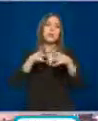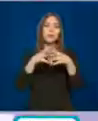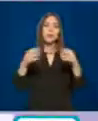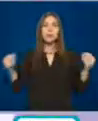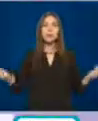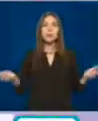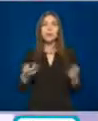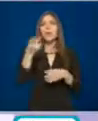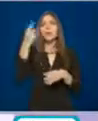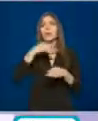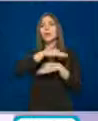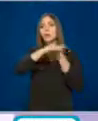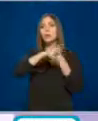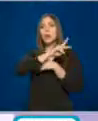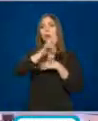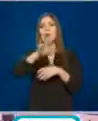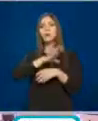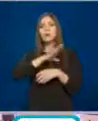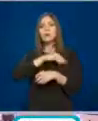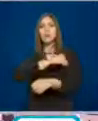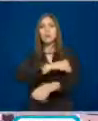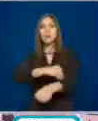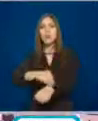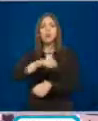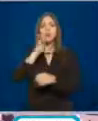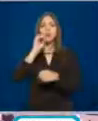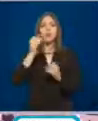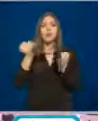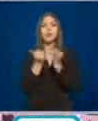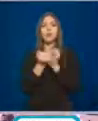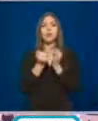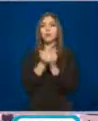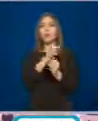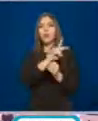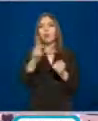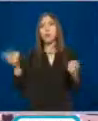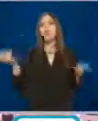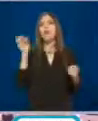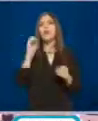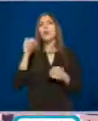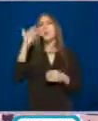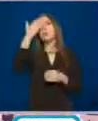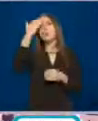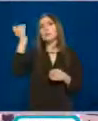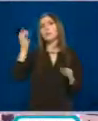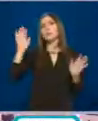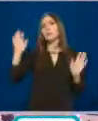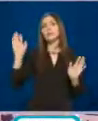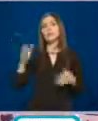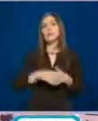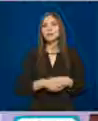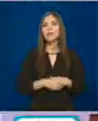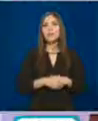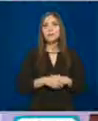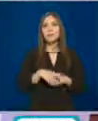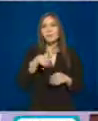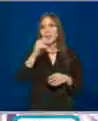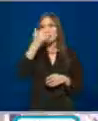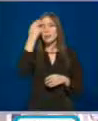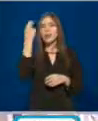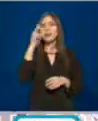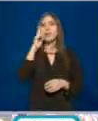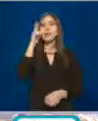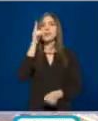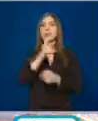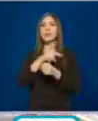refiero uno, a ¿no? que si todos tuvieron descendencia o entre ellos también tuvieron ahí pleito. Eso ya son muy... Tenemos que ir Ya a no descubrir lo esos sé. Vamos detalles a de la